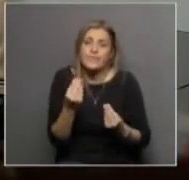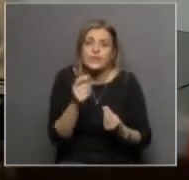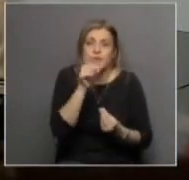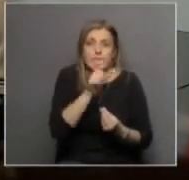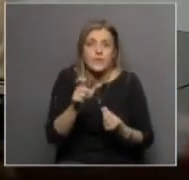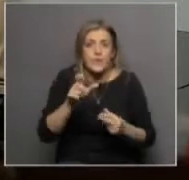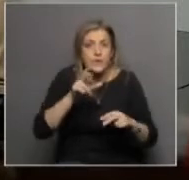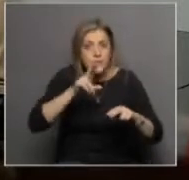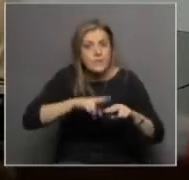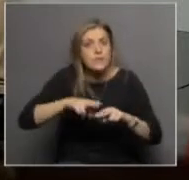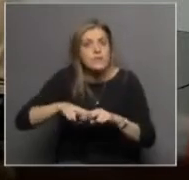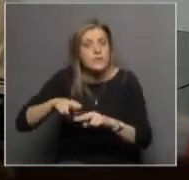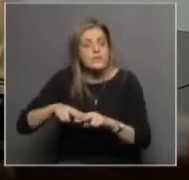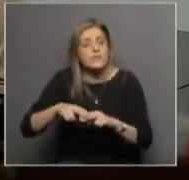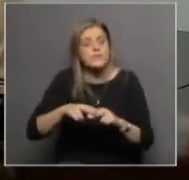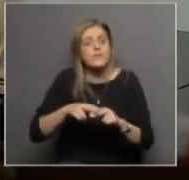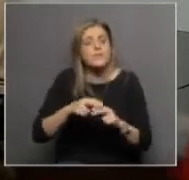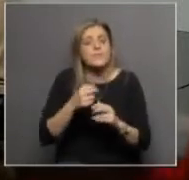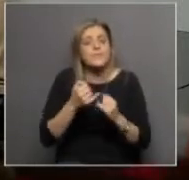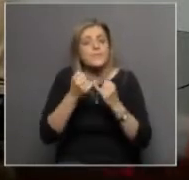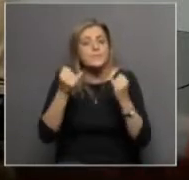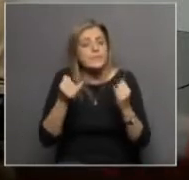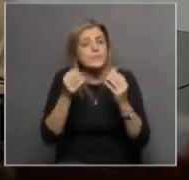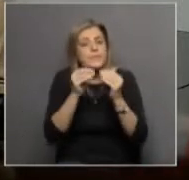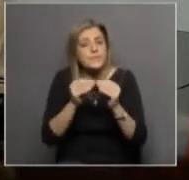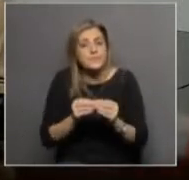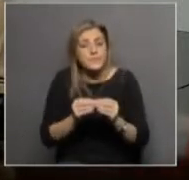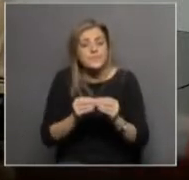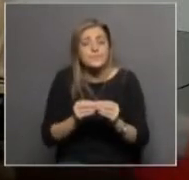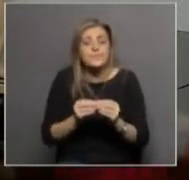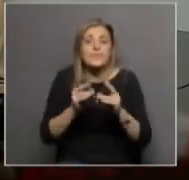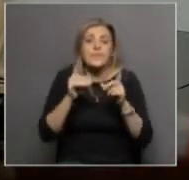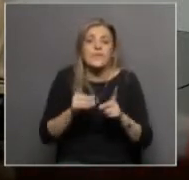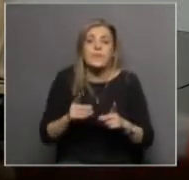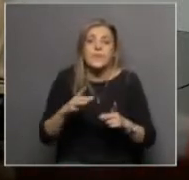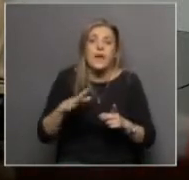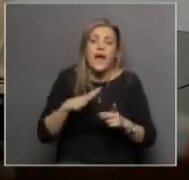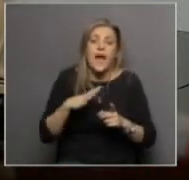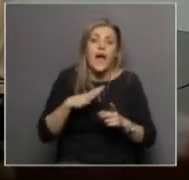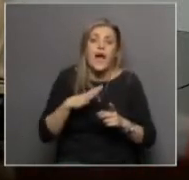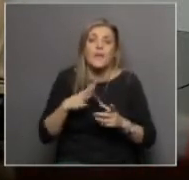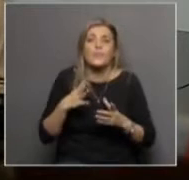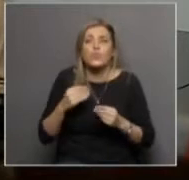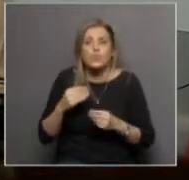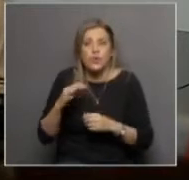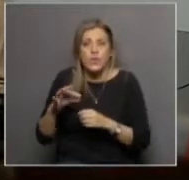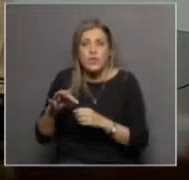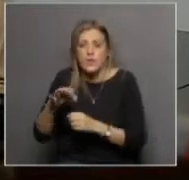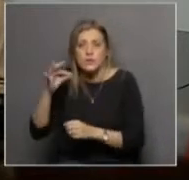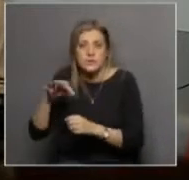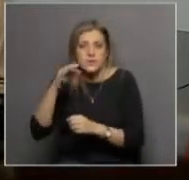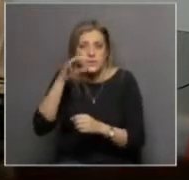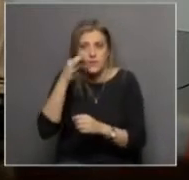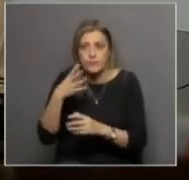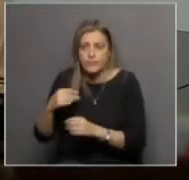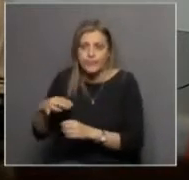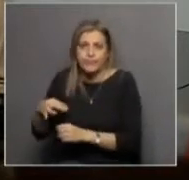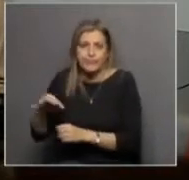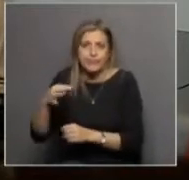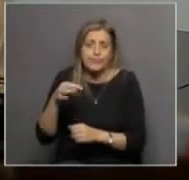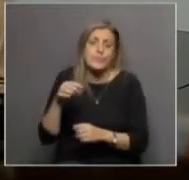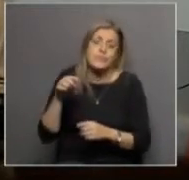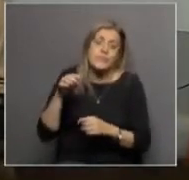los fallecimientos que se están observando. Pero también hay un altísimo nivel de testeo, es decir, que eso también